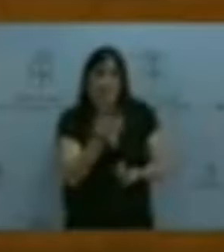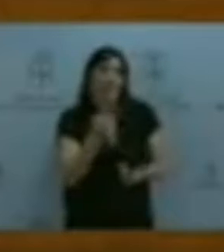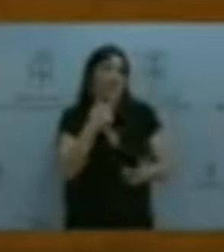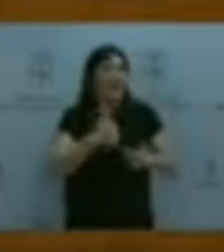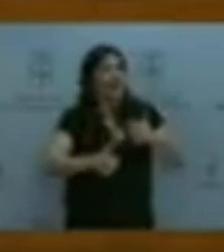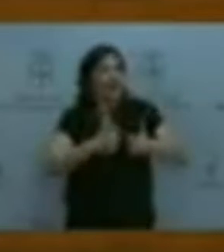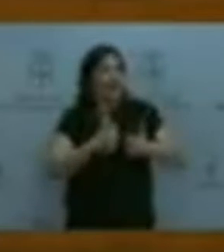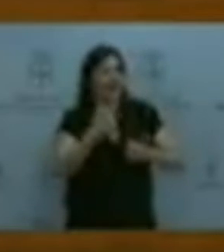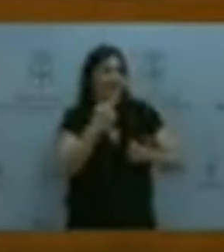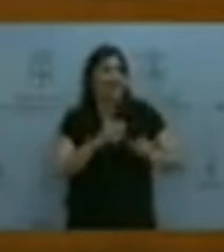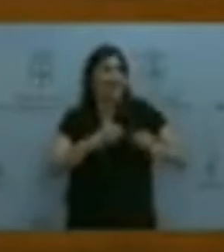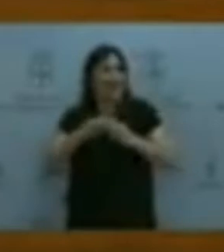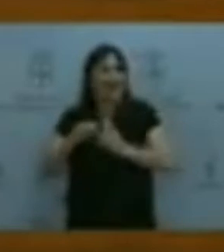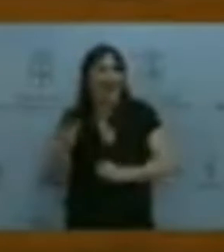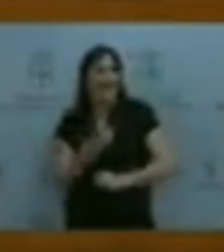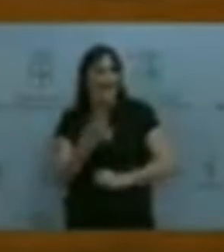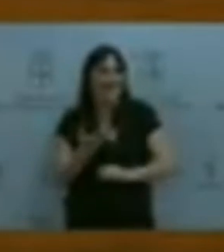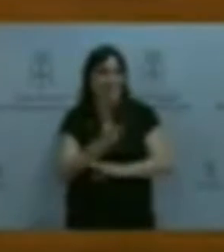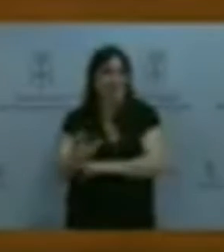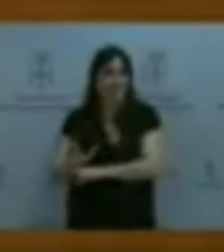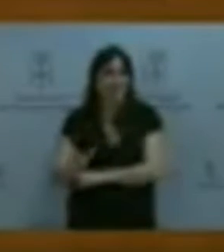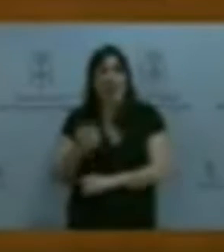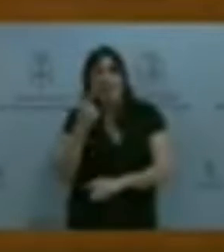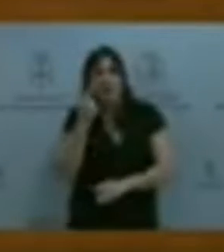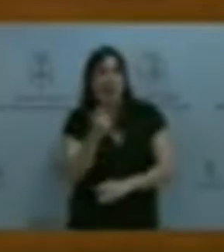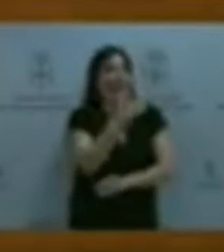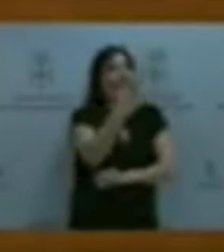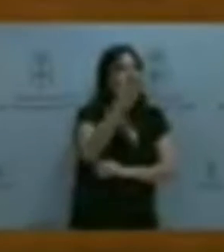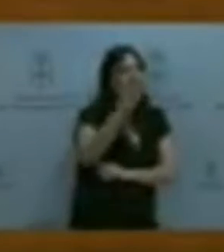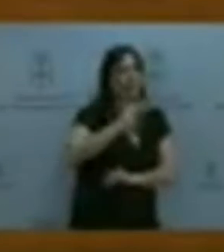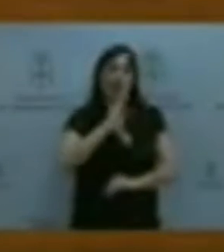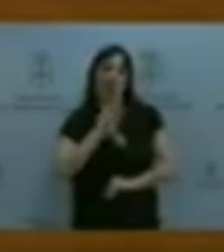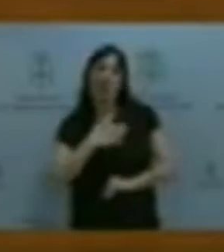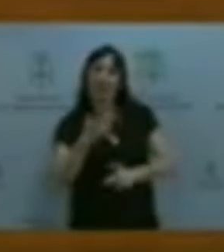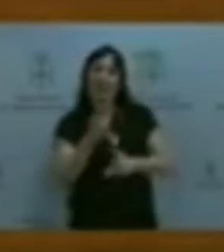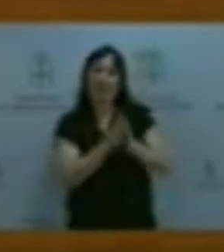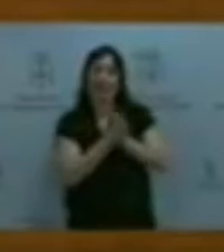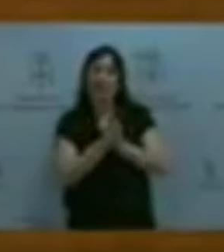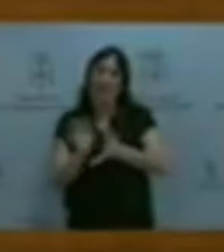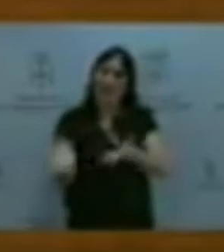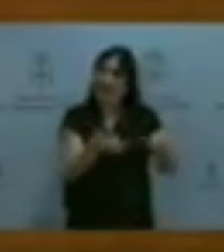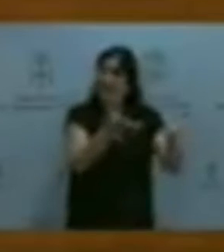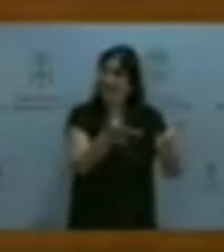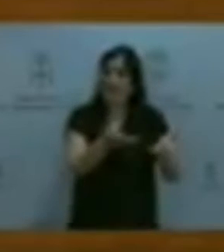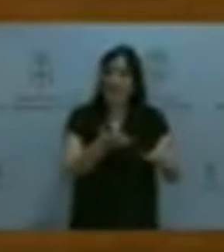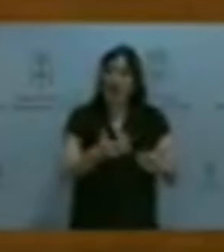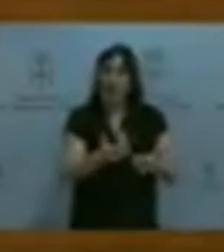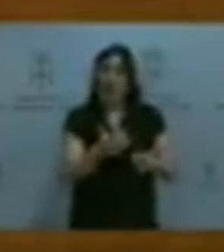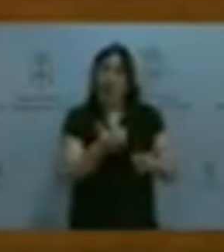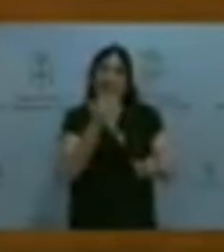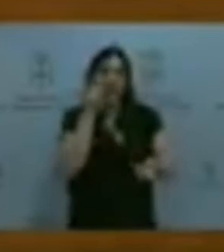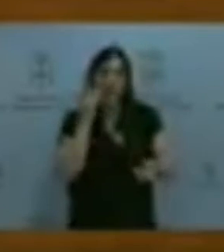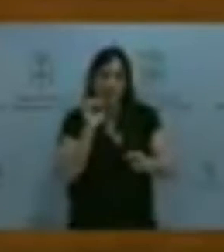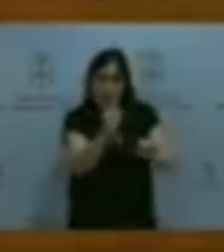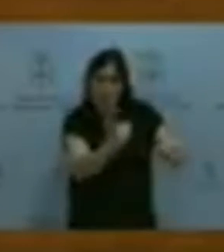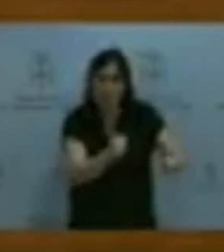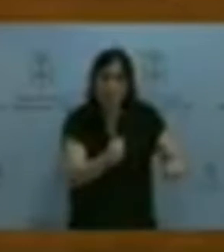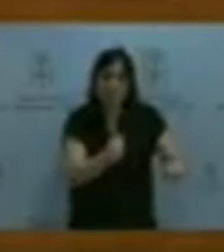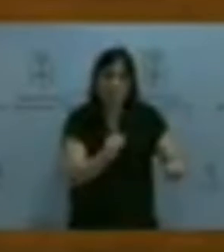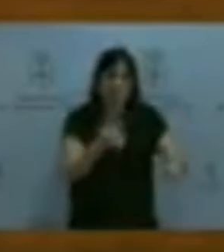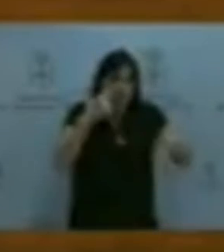planto aquí un arbolín, que si mañana hago una chocolatada y que si pasado te limpio un poco los arcenes. Pero nada de nada. Es tal el calibre